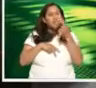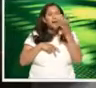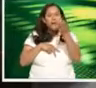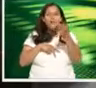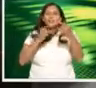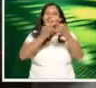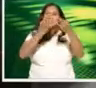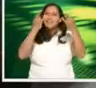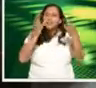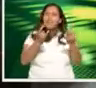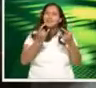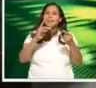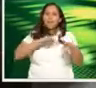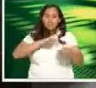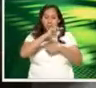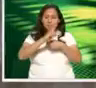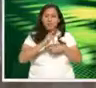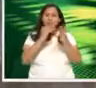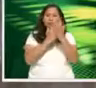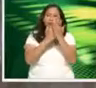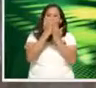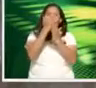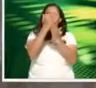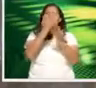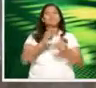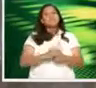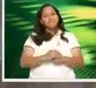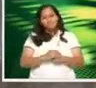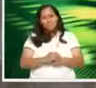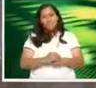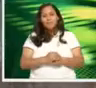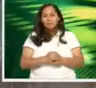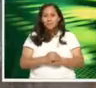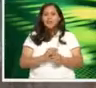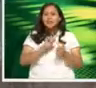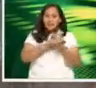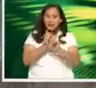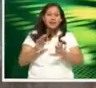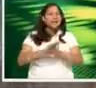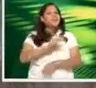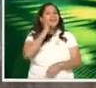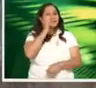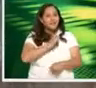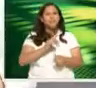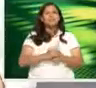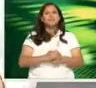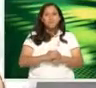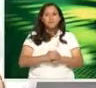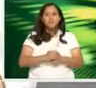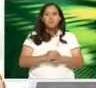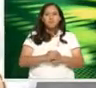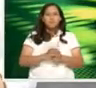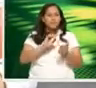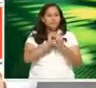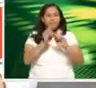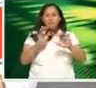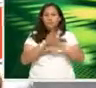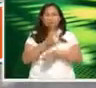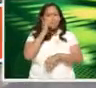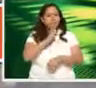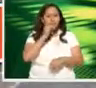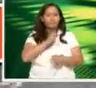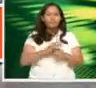la historia para que nuestro país crezca y, por supuesto, siempre va a haber una evolución, ¿no? Claro. La evolución siempre va a existir en todos los